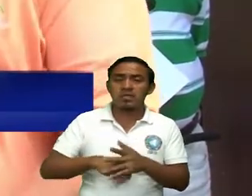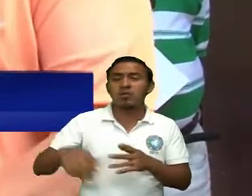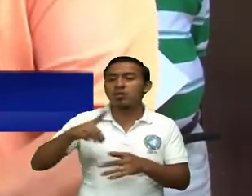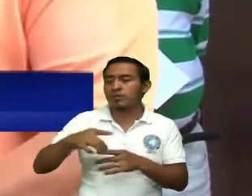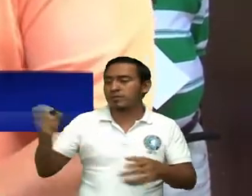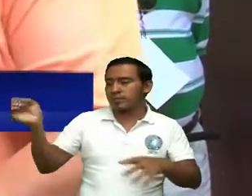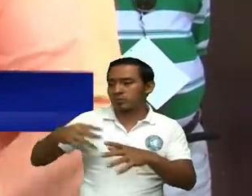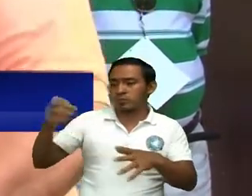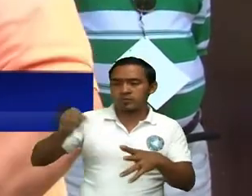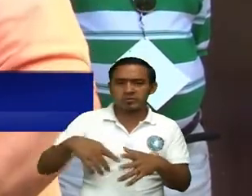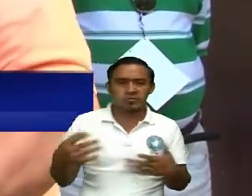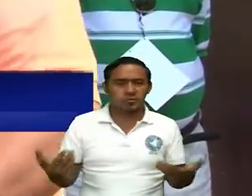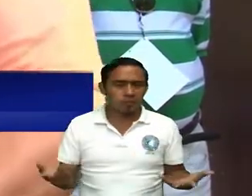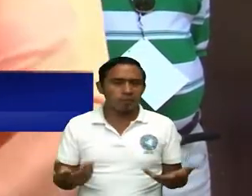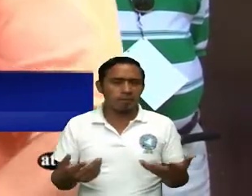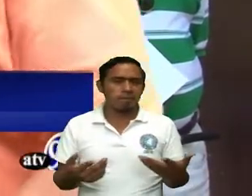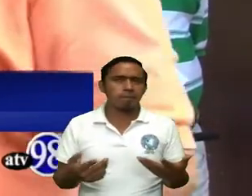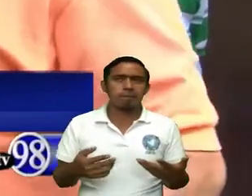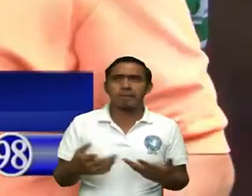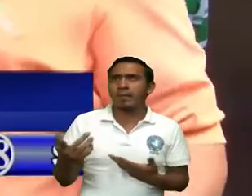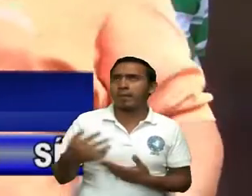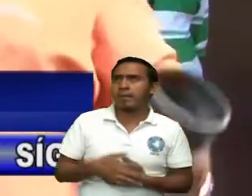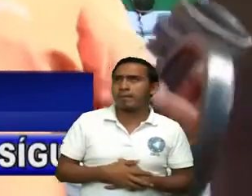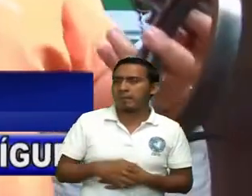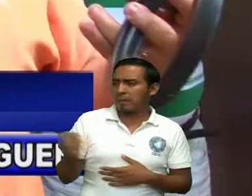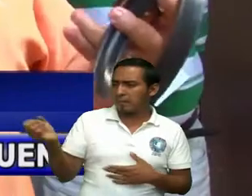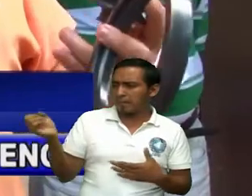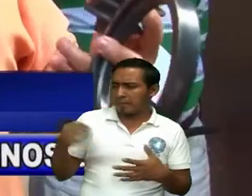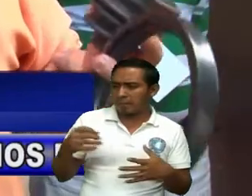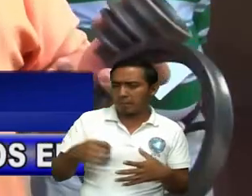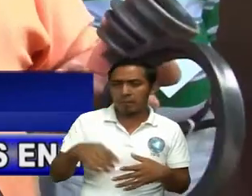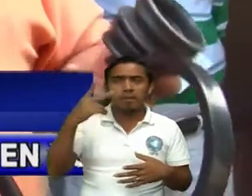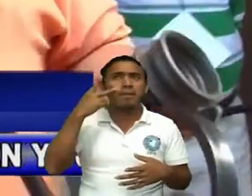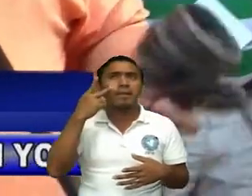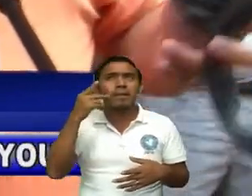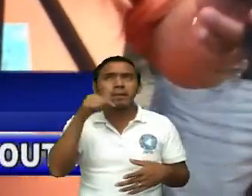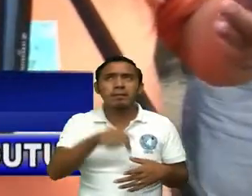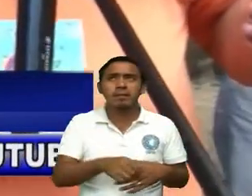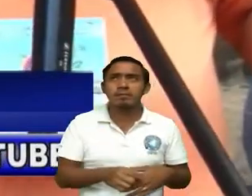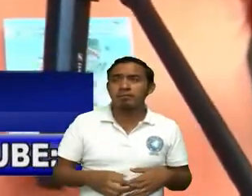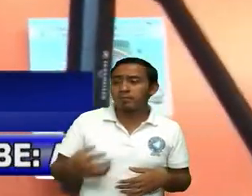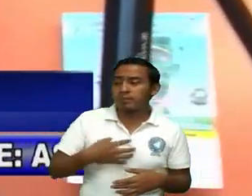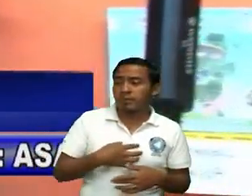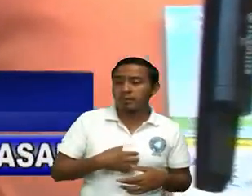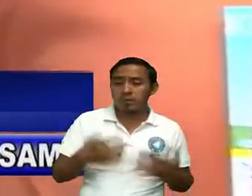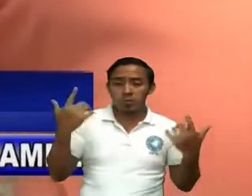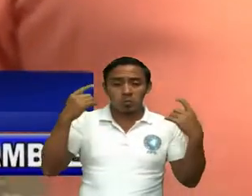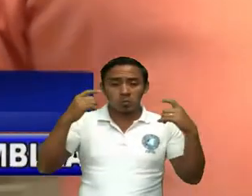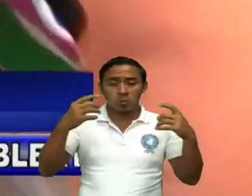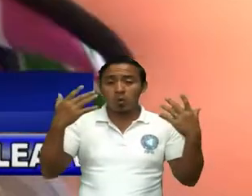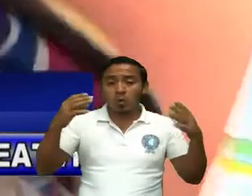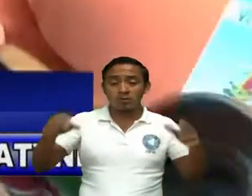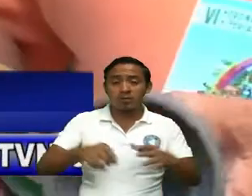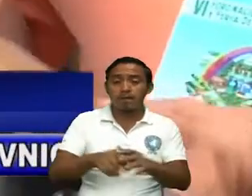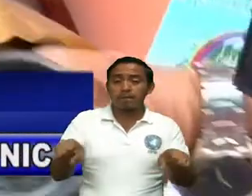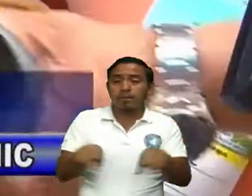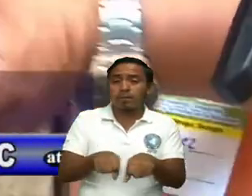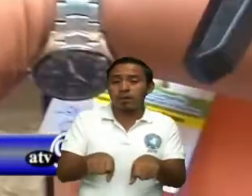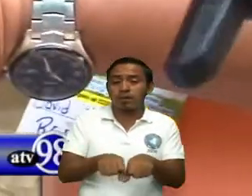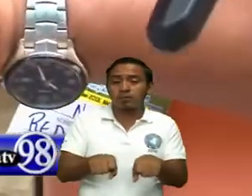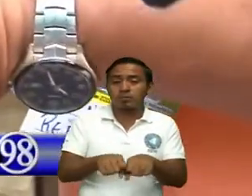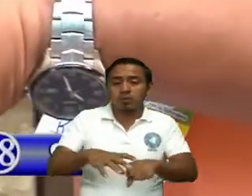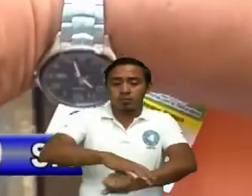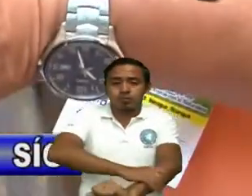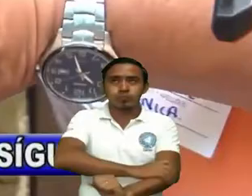basura. ¿Y cómo que sale, David, de la basura? Puedes ver, pues, de tucos de bota, ¿verdad?